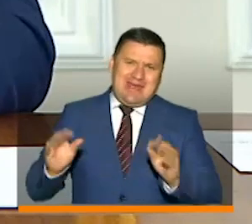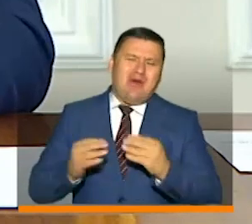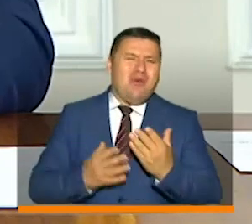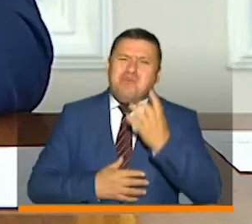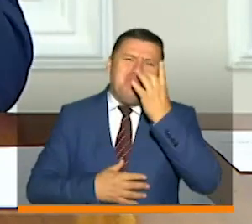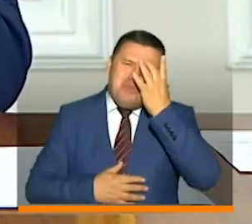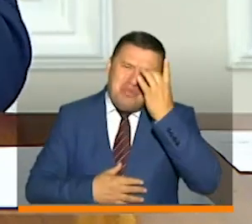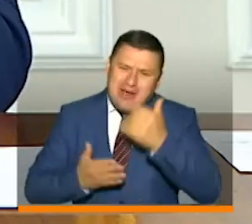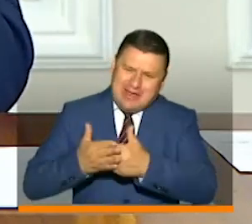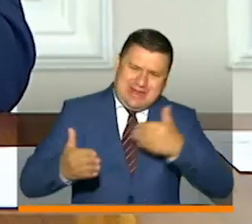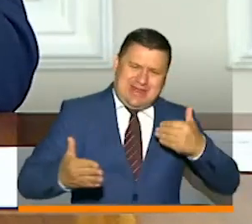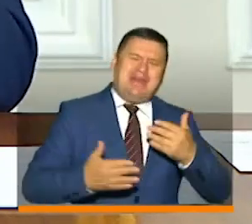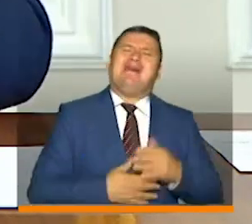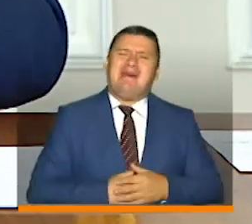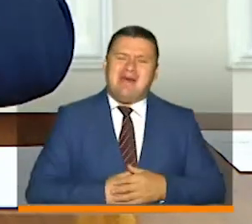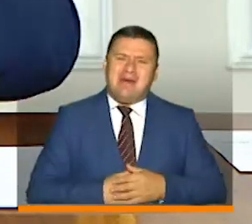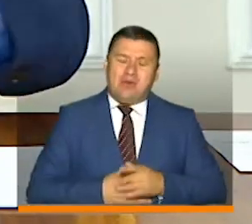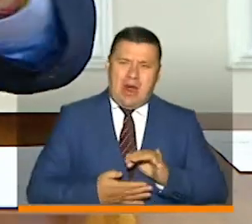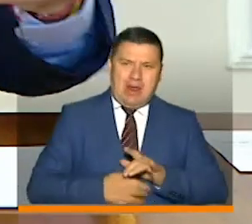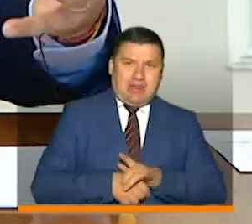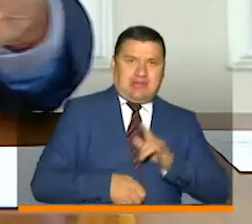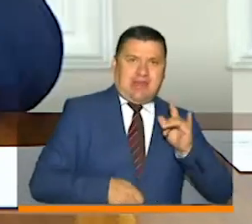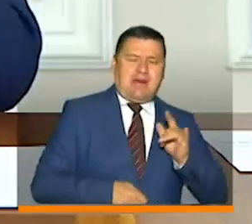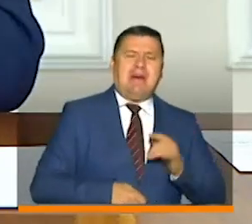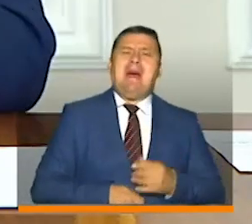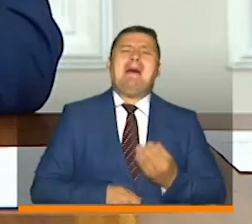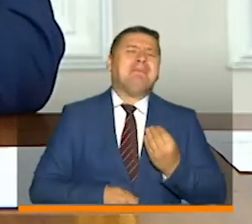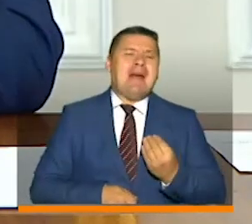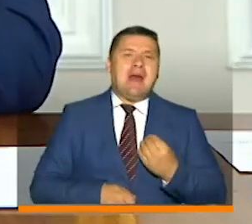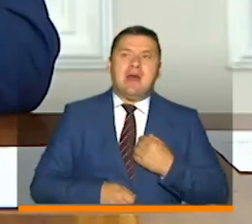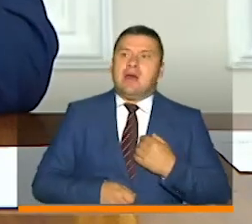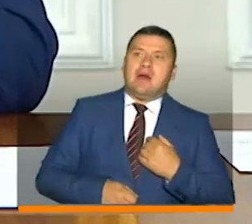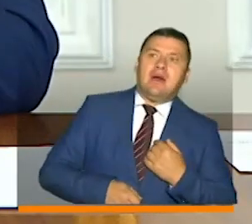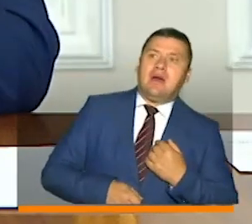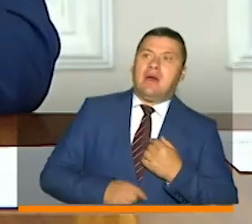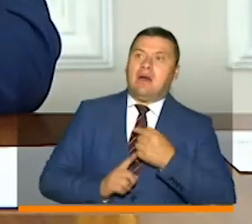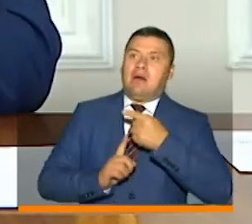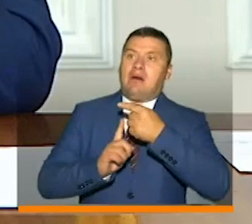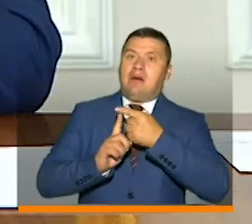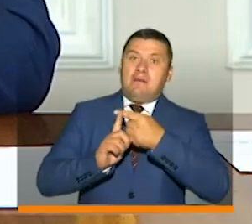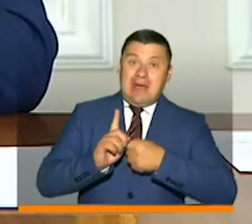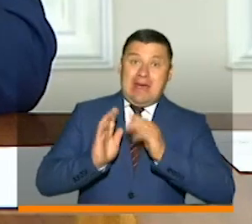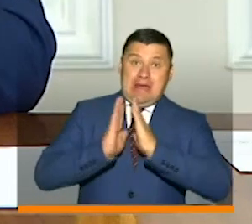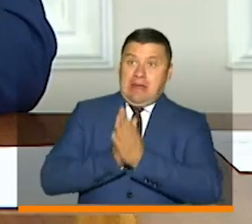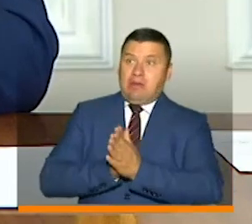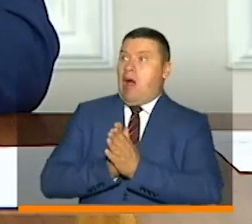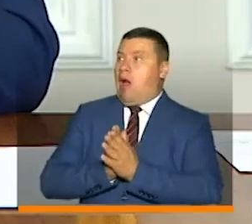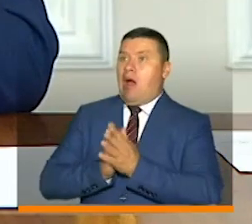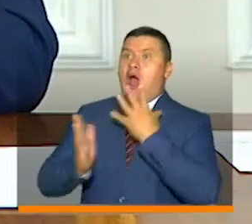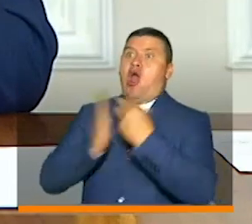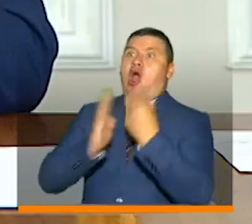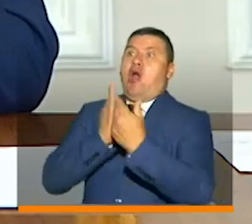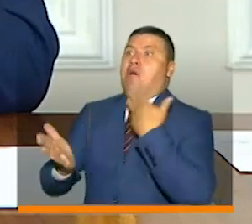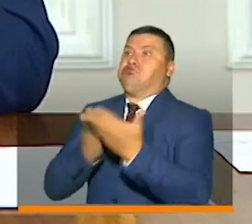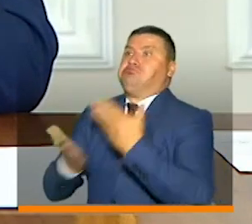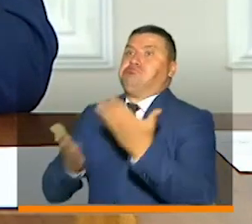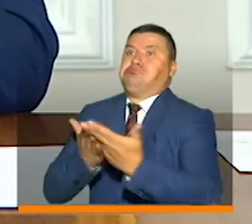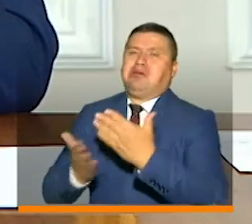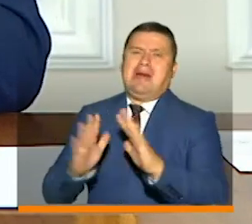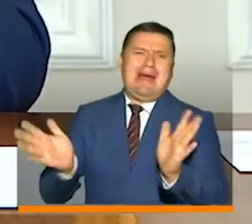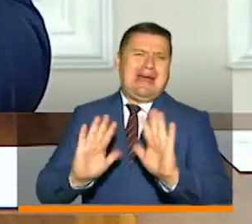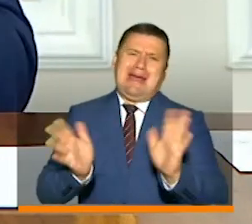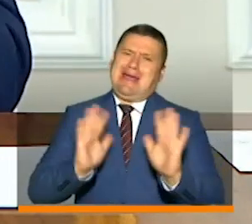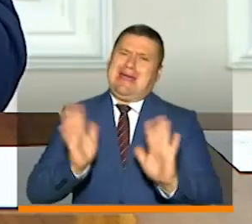madrugar primero para evitar tener muchas aglomeraciones en el mes de diciembre cuando las familias salen a hacer sus compras